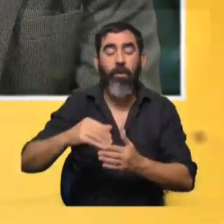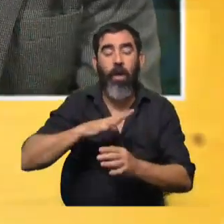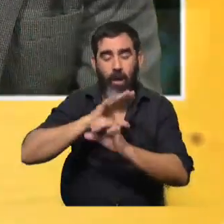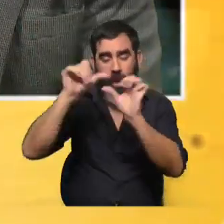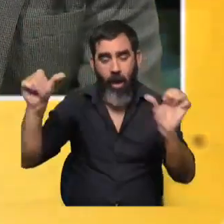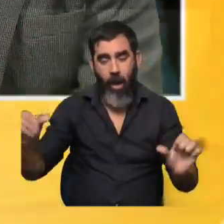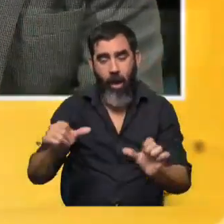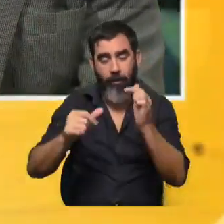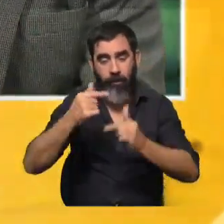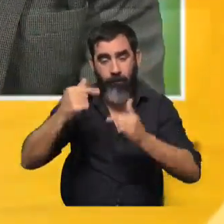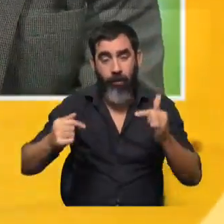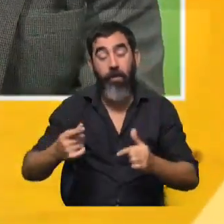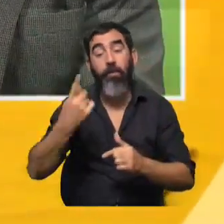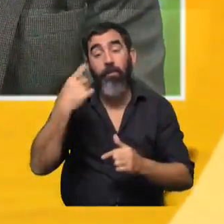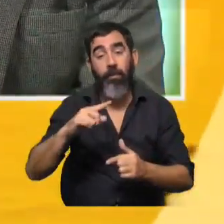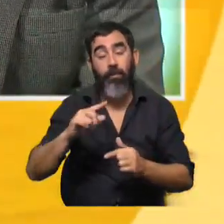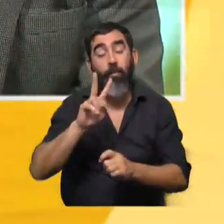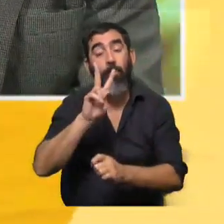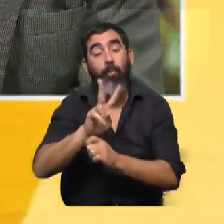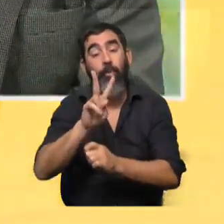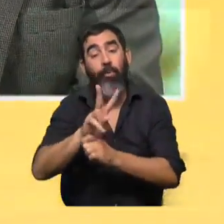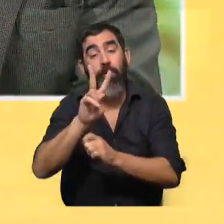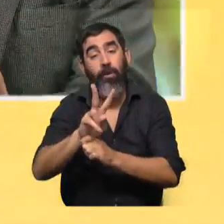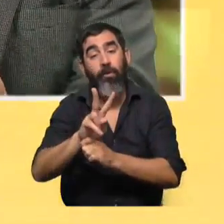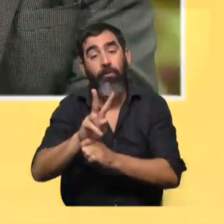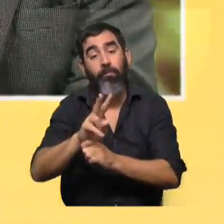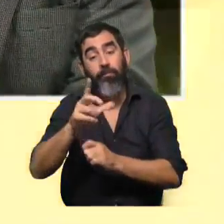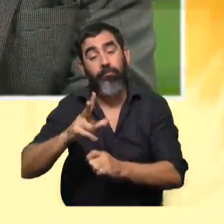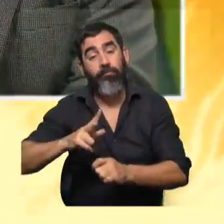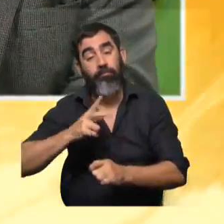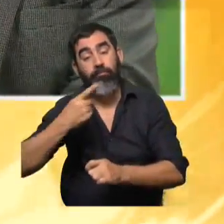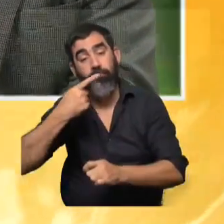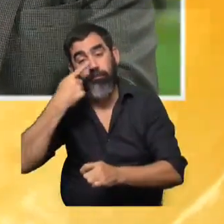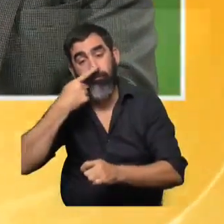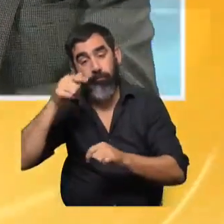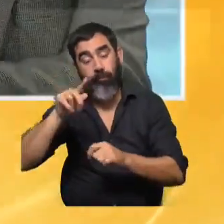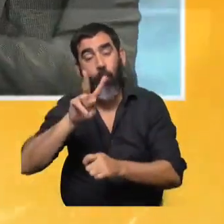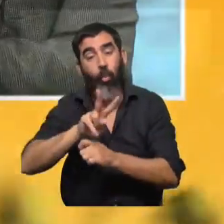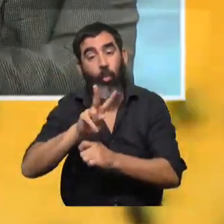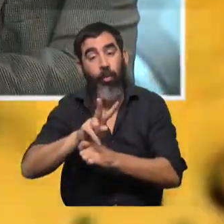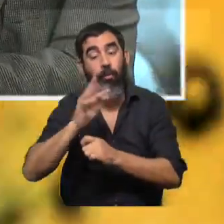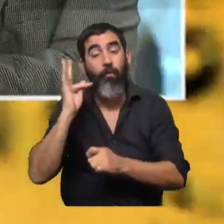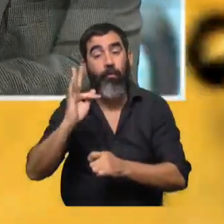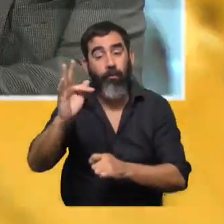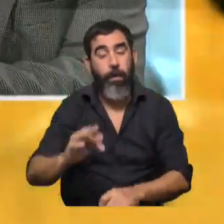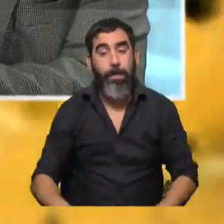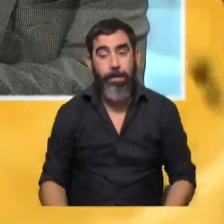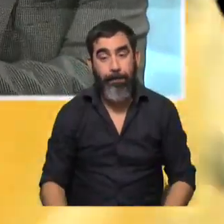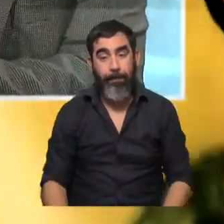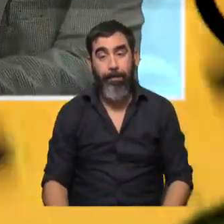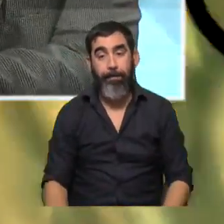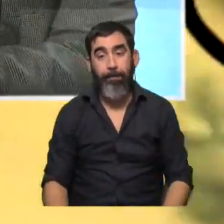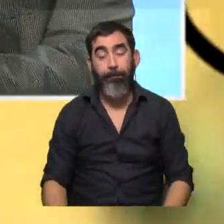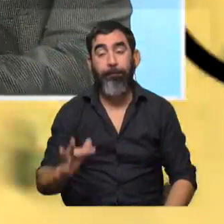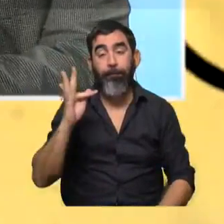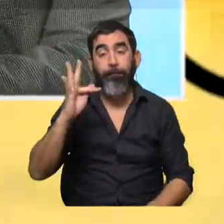actividades allí, pero protegiendo esa riqueza que creemos que es importante cuidarla para la posteridad, o sea que para que las